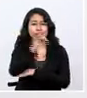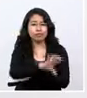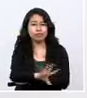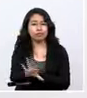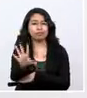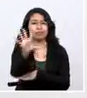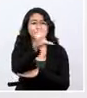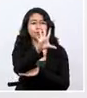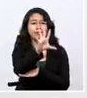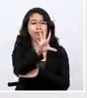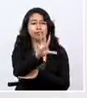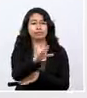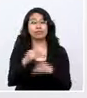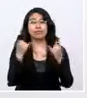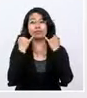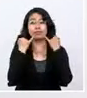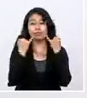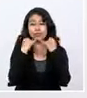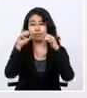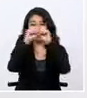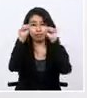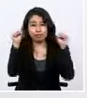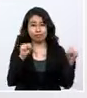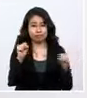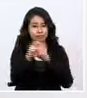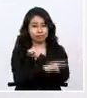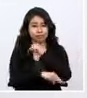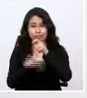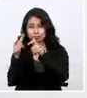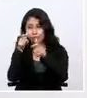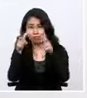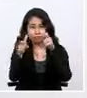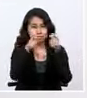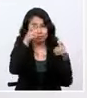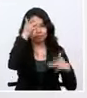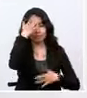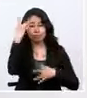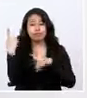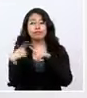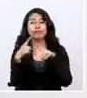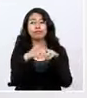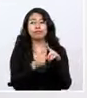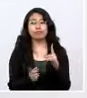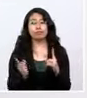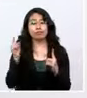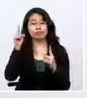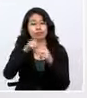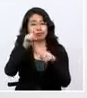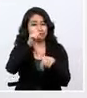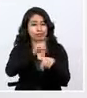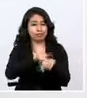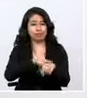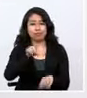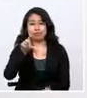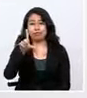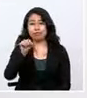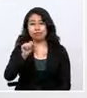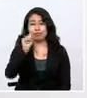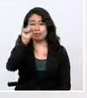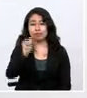país con datos del Sistema Nacional de Vigilancia Epidemiológica hasta horas 20.15.